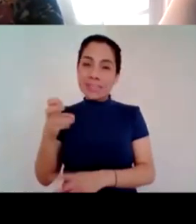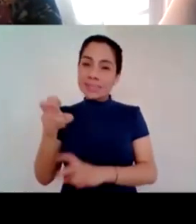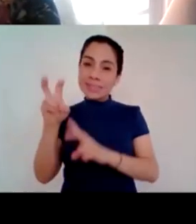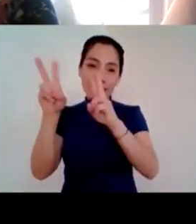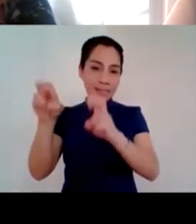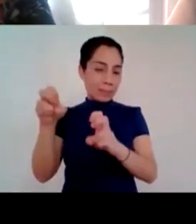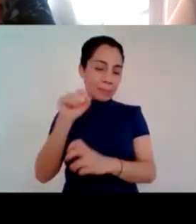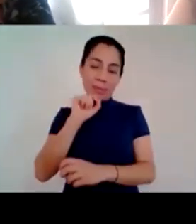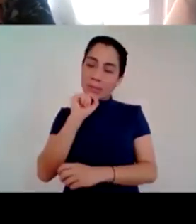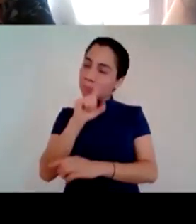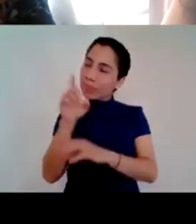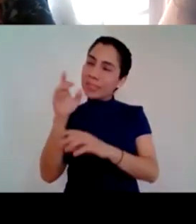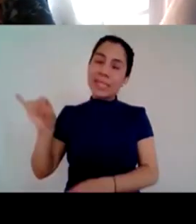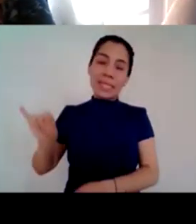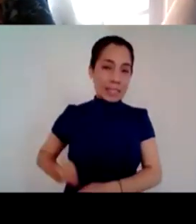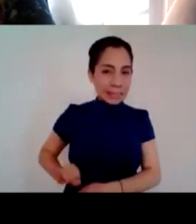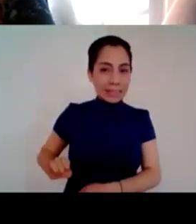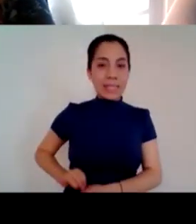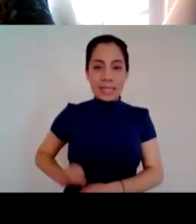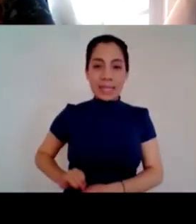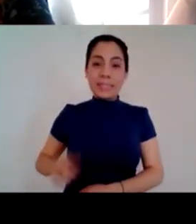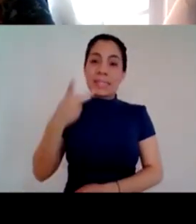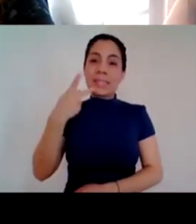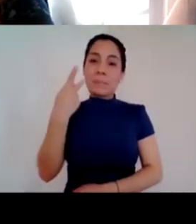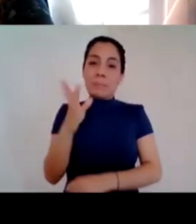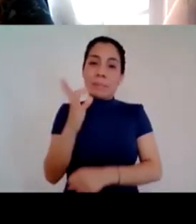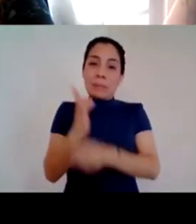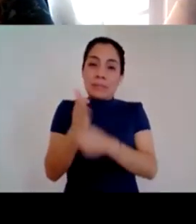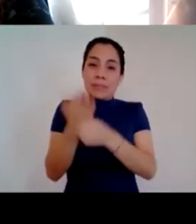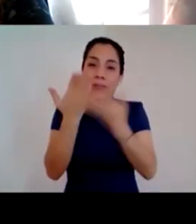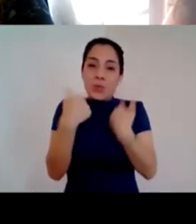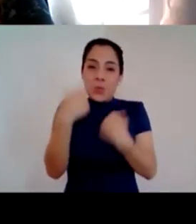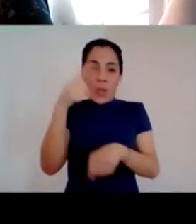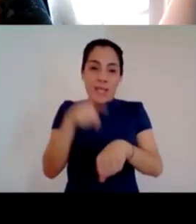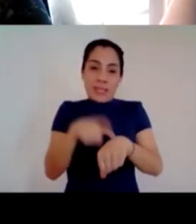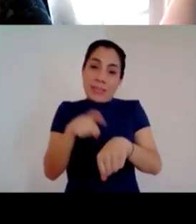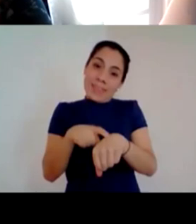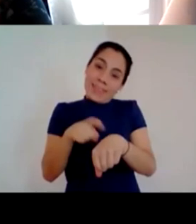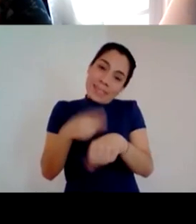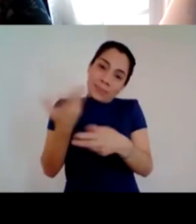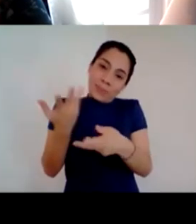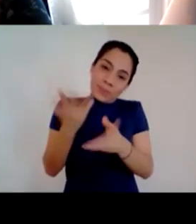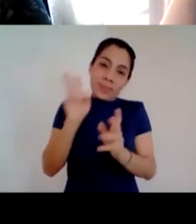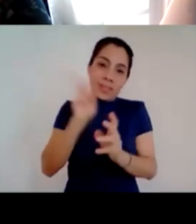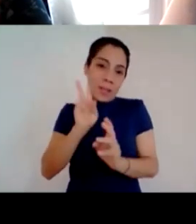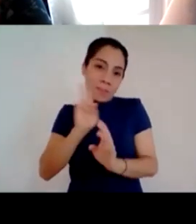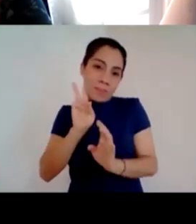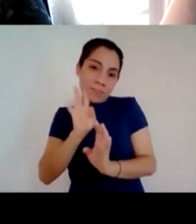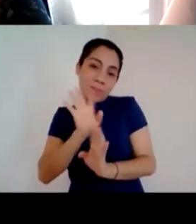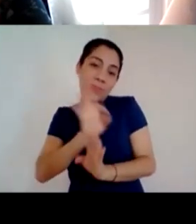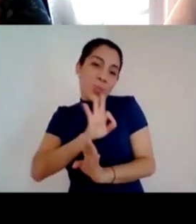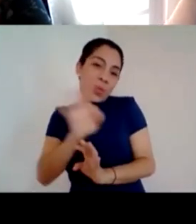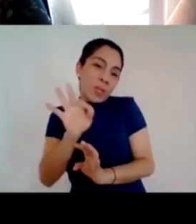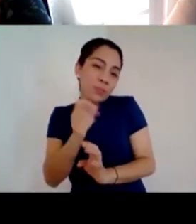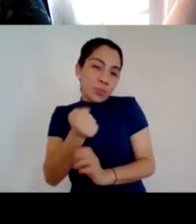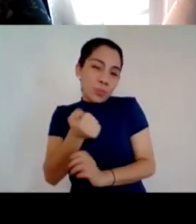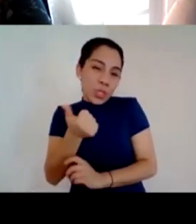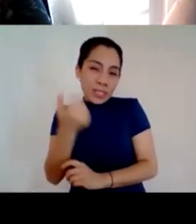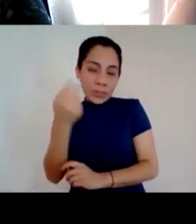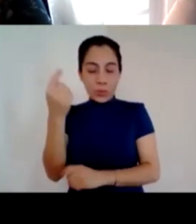tenemos dos minutos a menos que nos dejen extendernos unos poquitos ahorita me dirán o sí no nos dejan extendernos unos minutitos no sean así